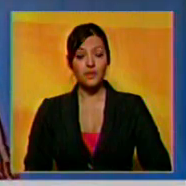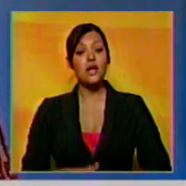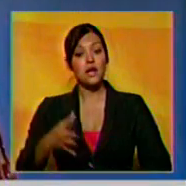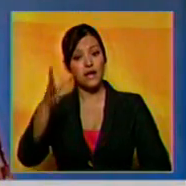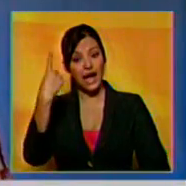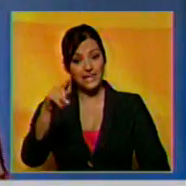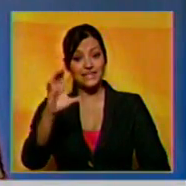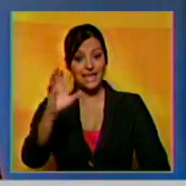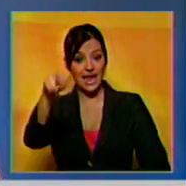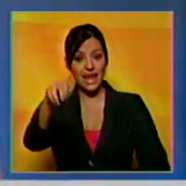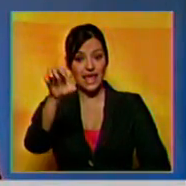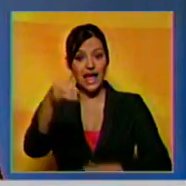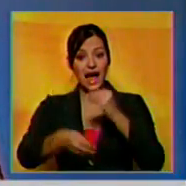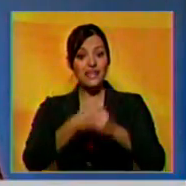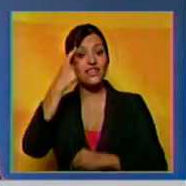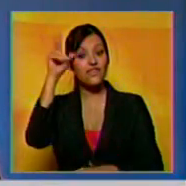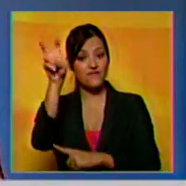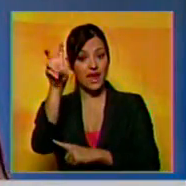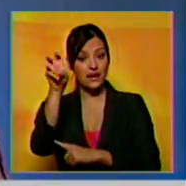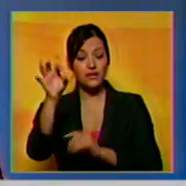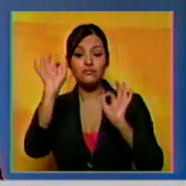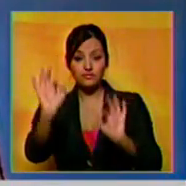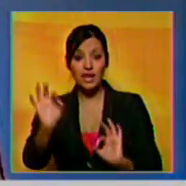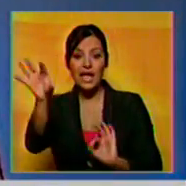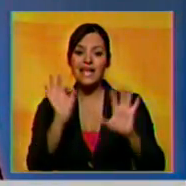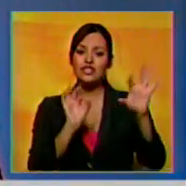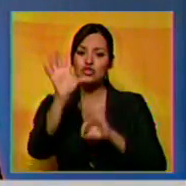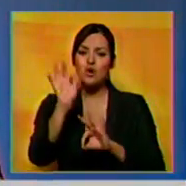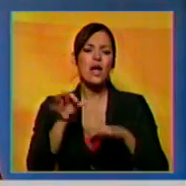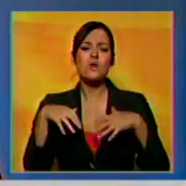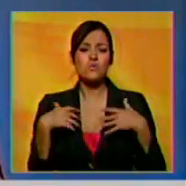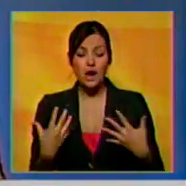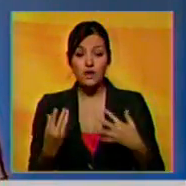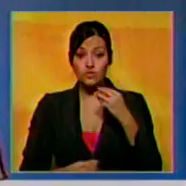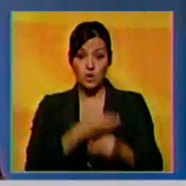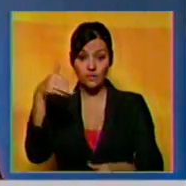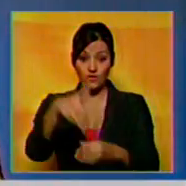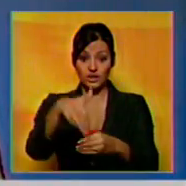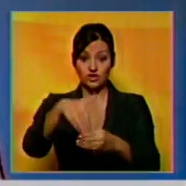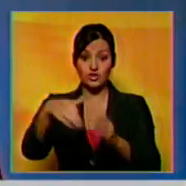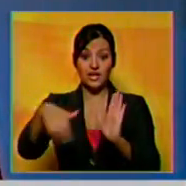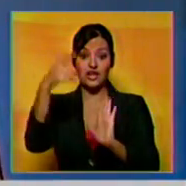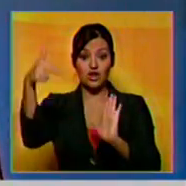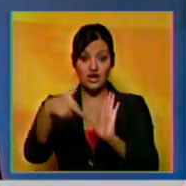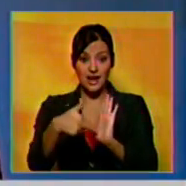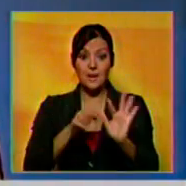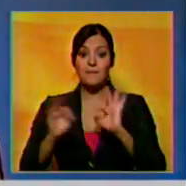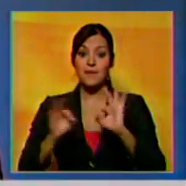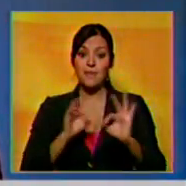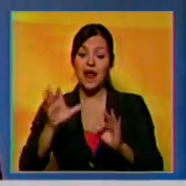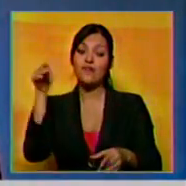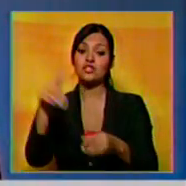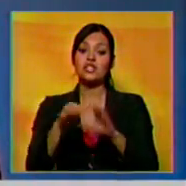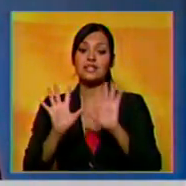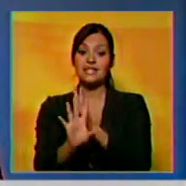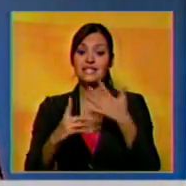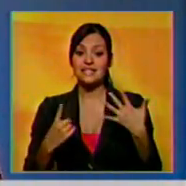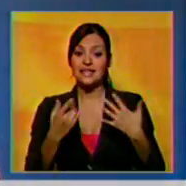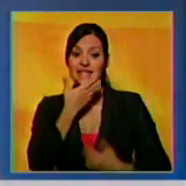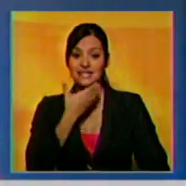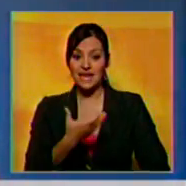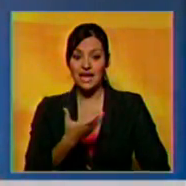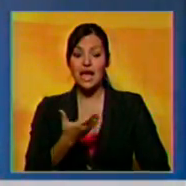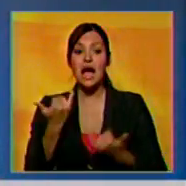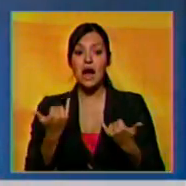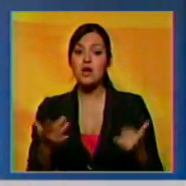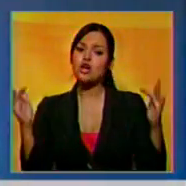El Consejo Nacional Electoral realiza este viernes el acto de escogencia de posición en la boleta electoral regional de cara a las elecciones del 16 de diciembre. A esta